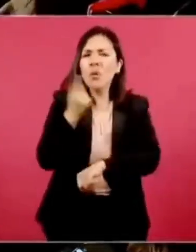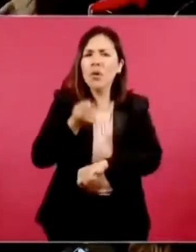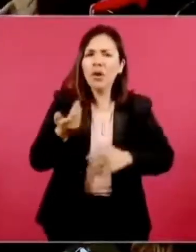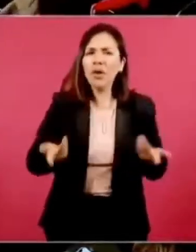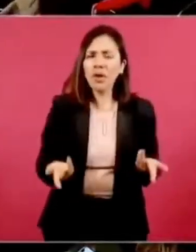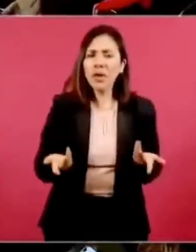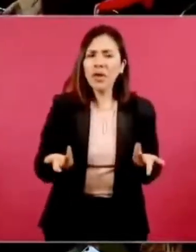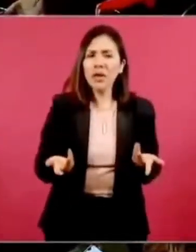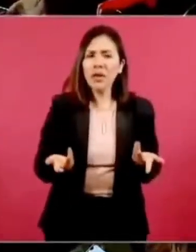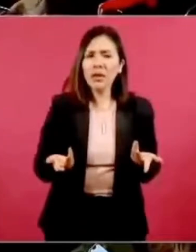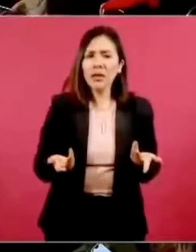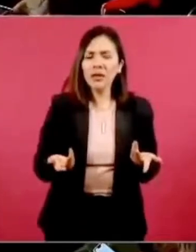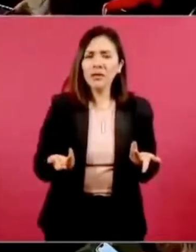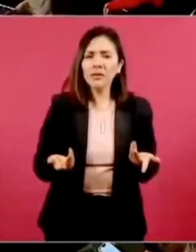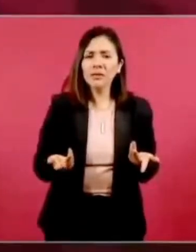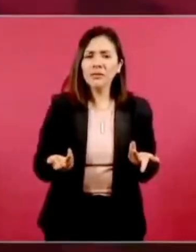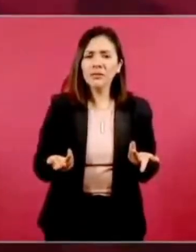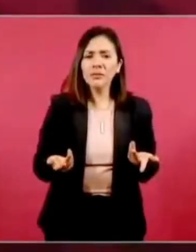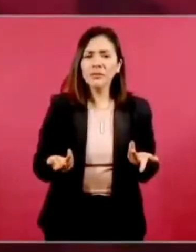Y dicen,